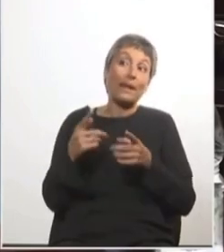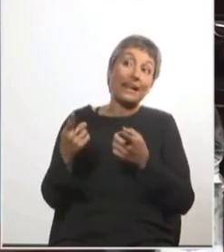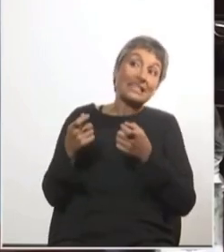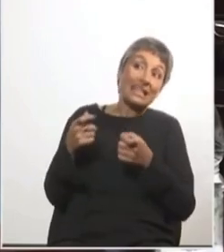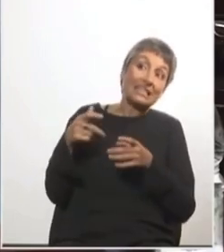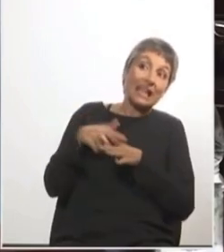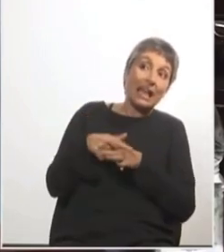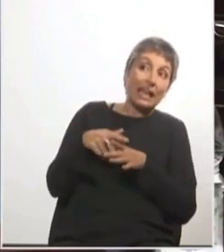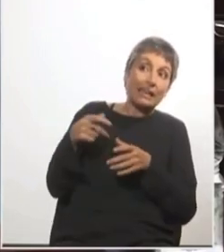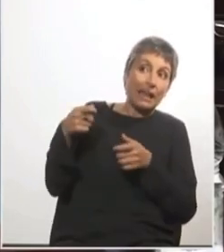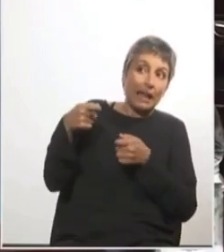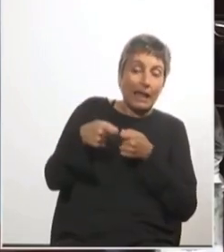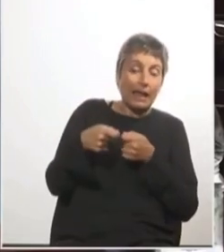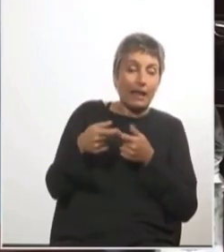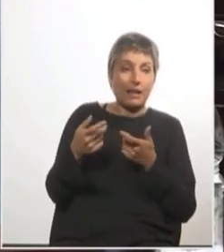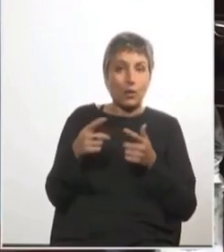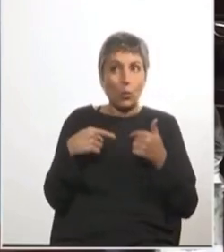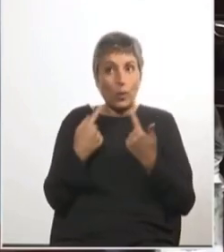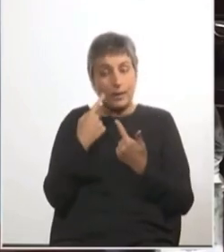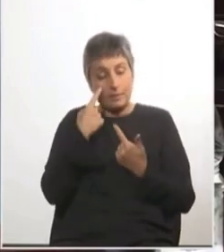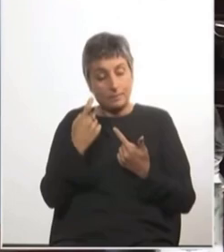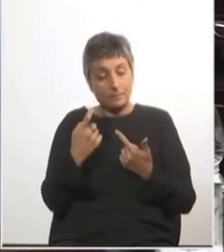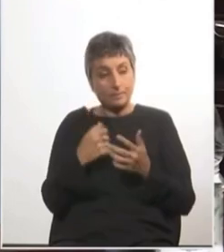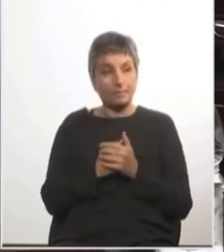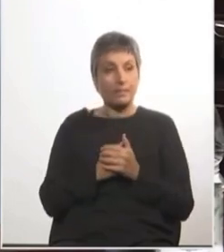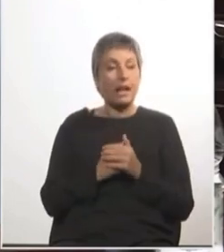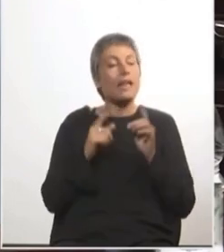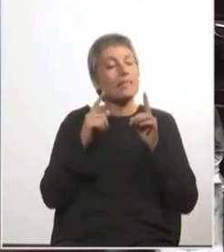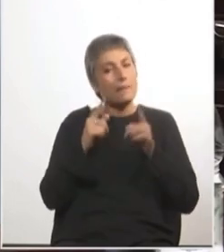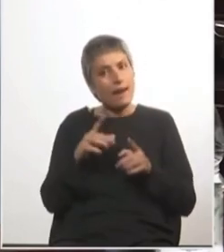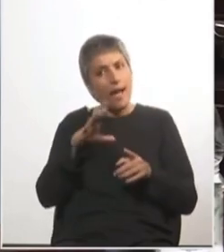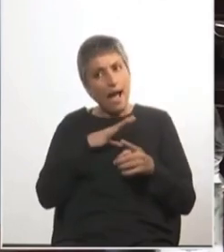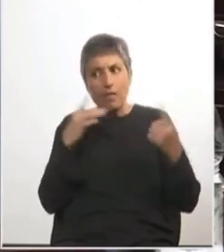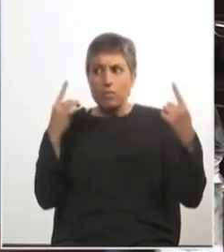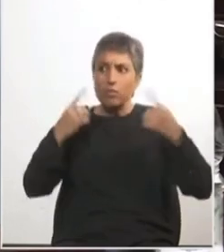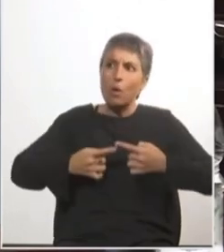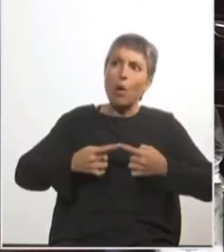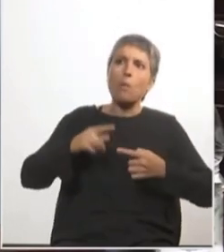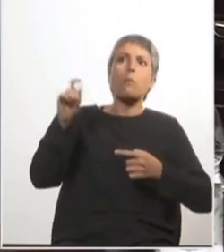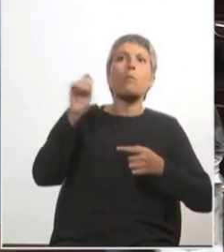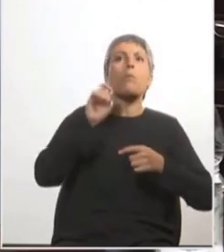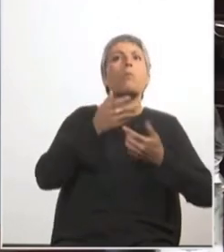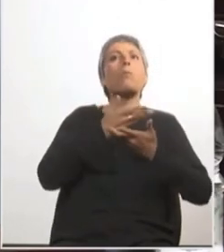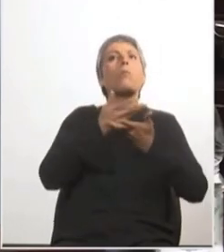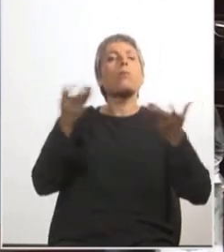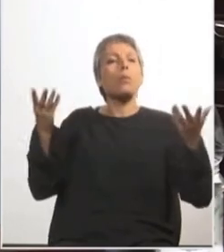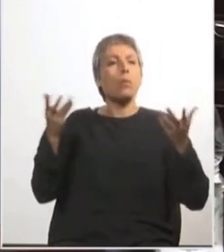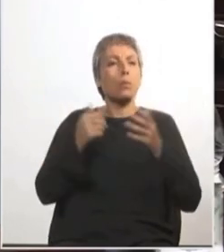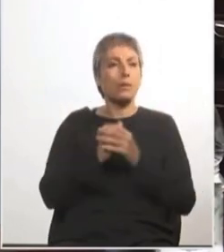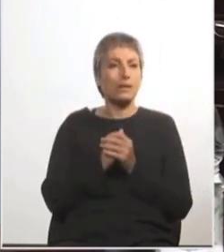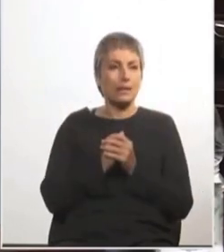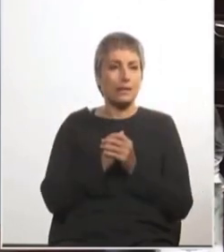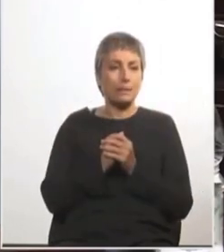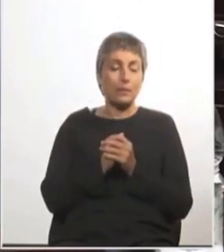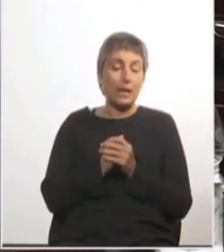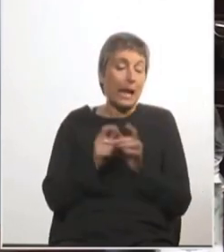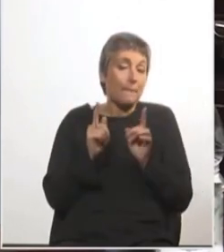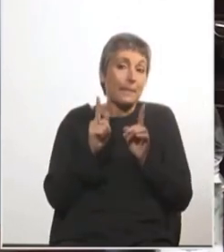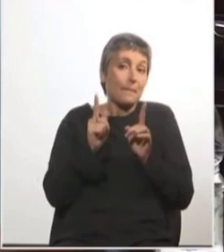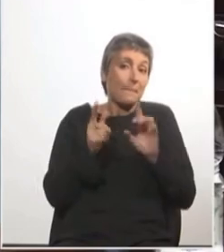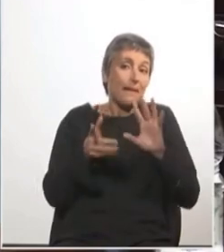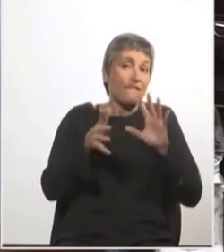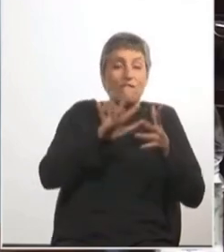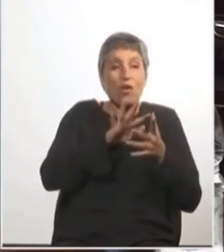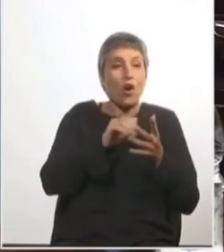nuestra interpretación. Y después vimos discusiones públicas que estaban en la misma tónica